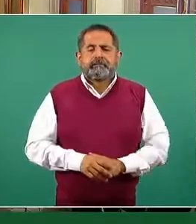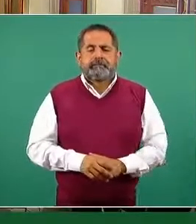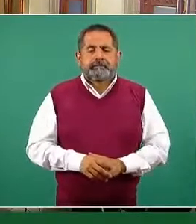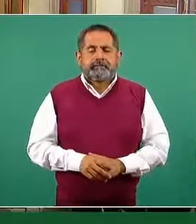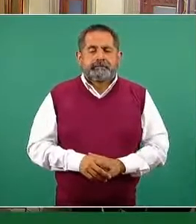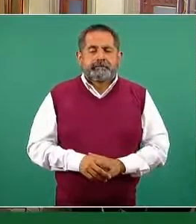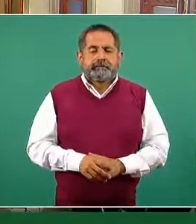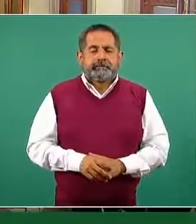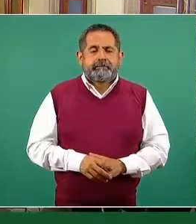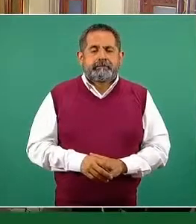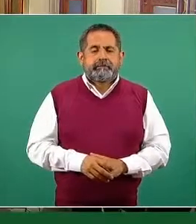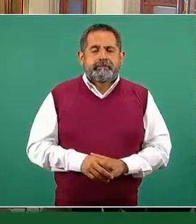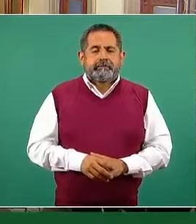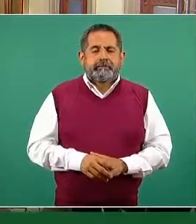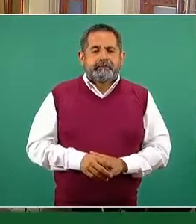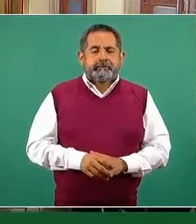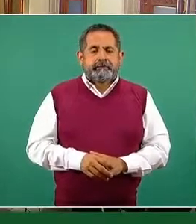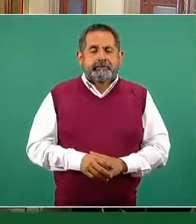mivacuna.salud.gov.mx.